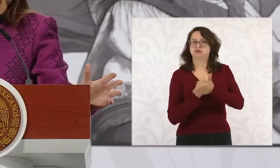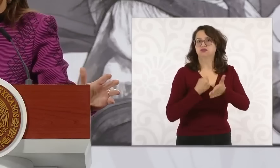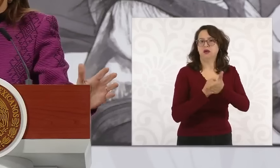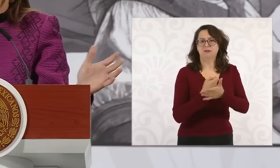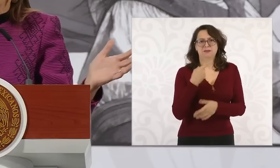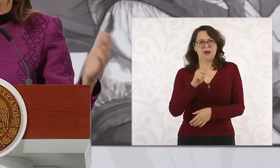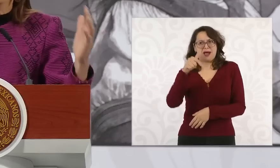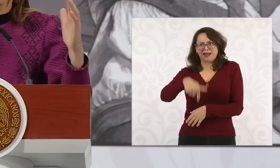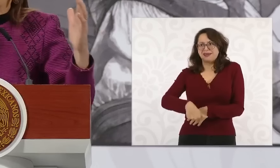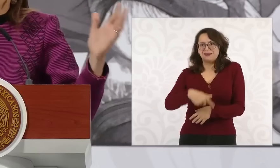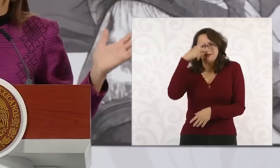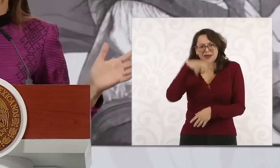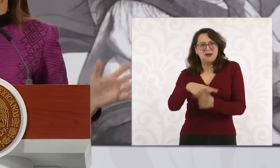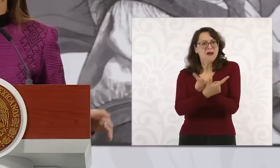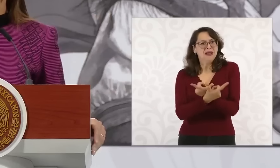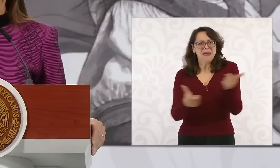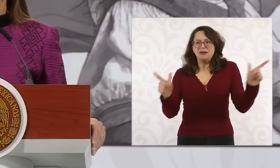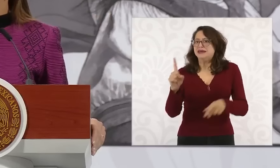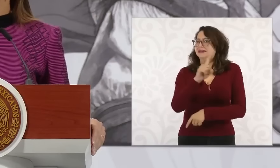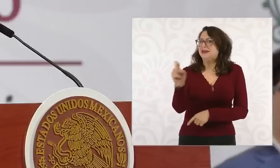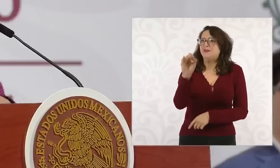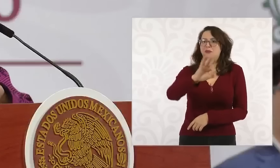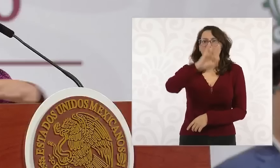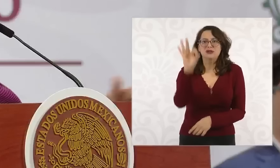México hay libertad de todo,